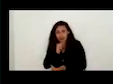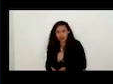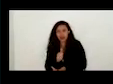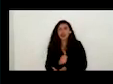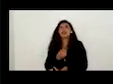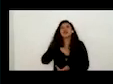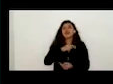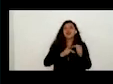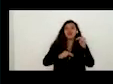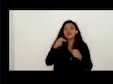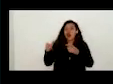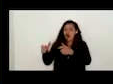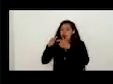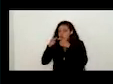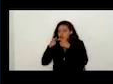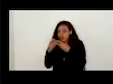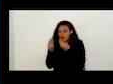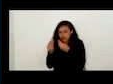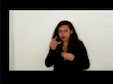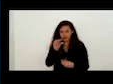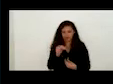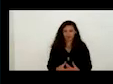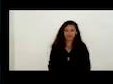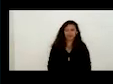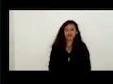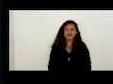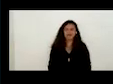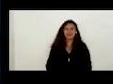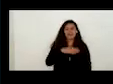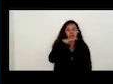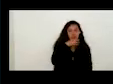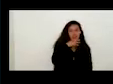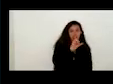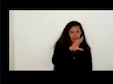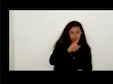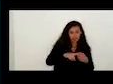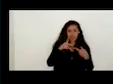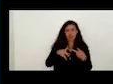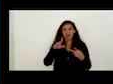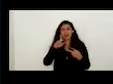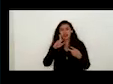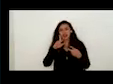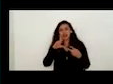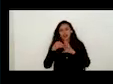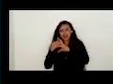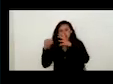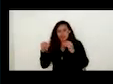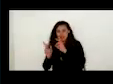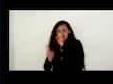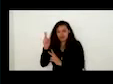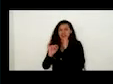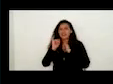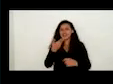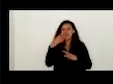la cantidad de tostadas que pudiera tener. El pozole sería el cereal, la carne, la proteína, el rábano y la lechuga, la verdura. Excelente, Ana